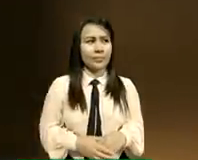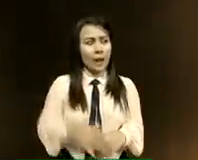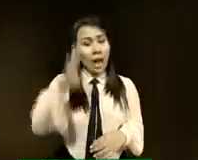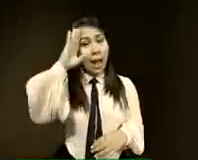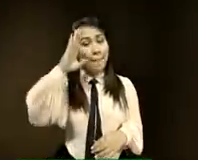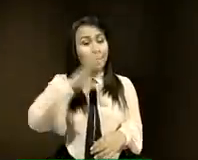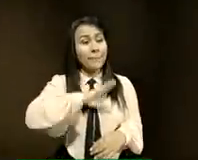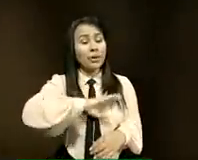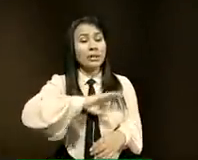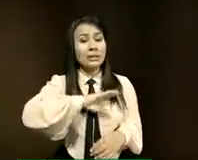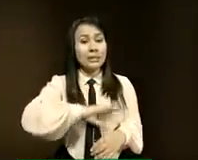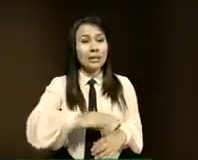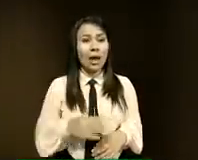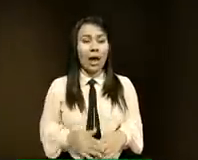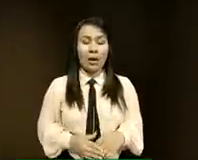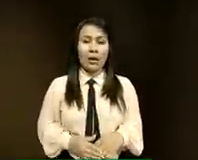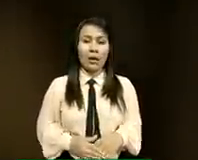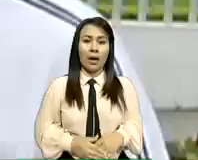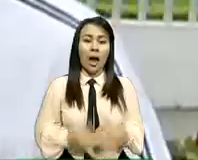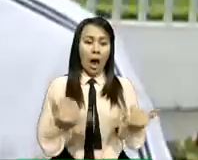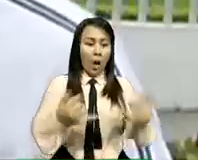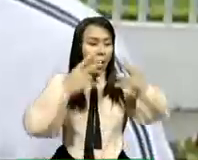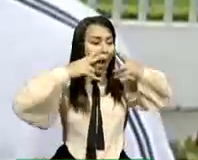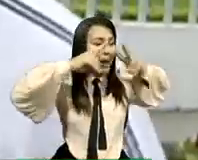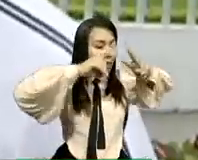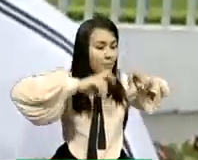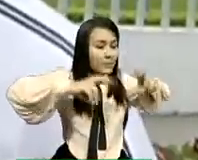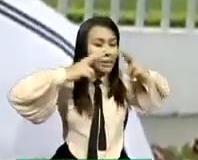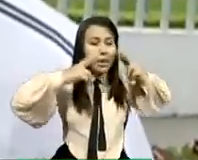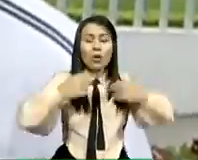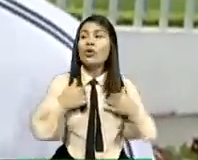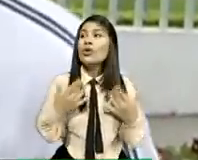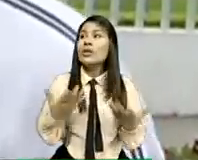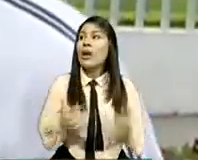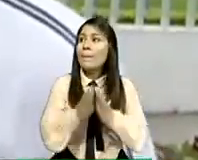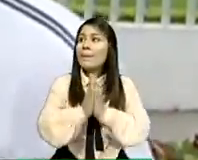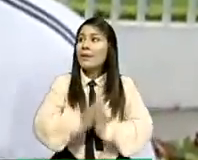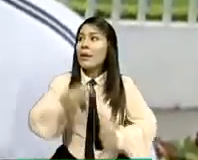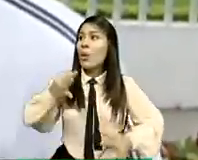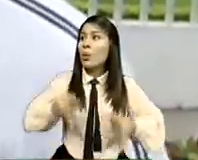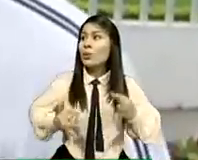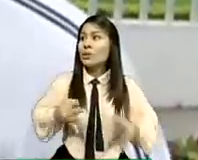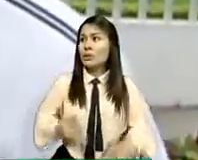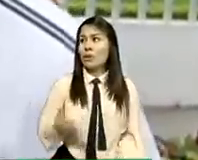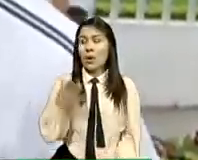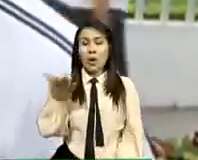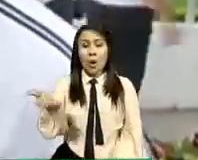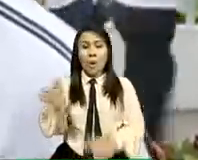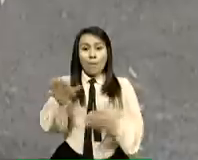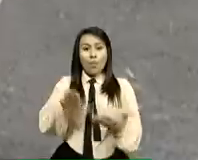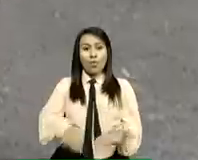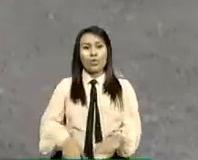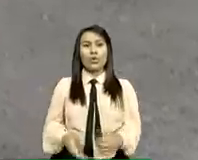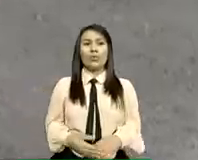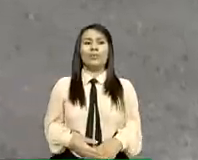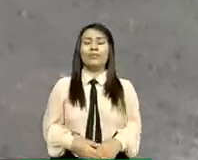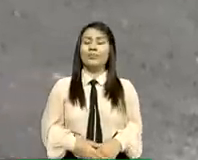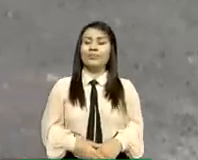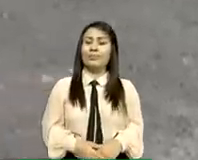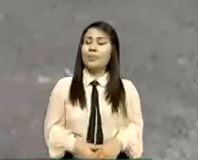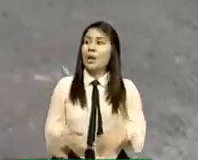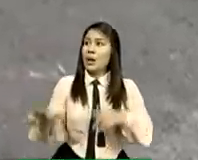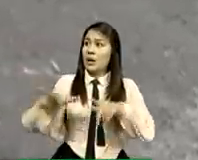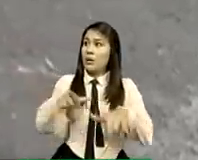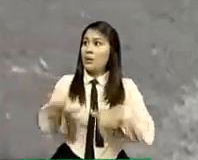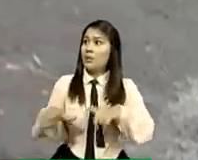ahí. Yo estoy pidiendo que investigar bien el fondo y pedir justicia porque es un ser humano que han matado. En el sitio donde se registró